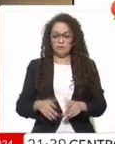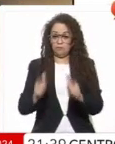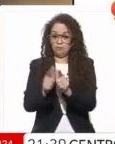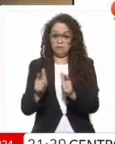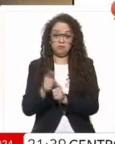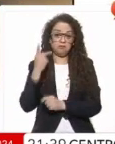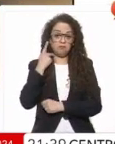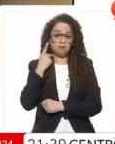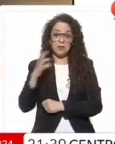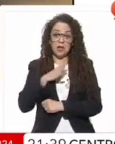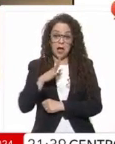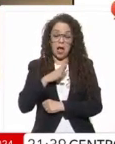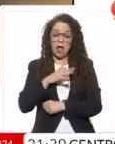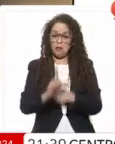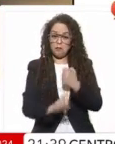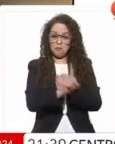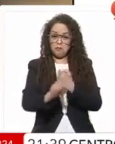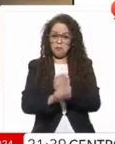políticos,